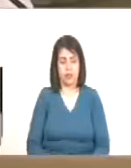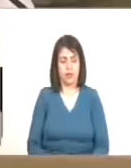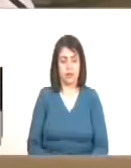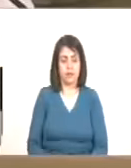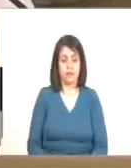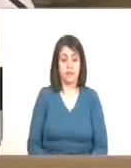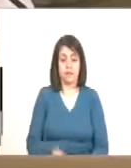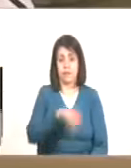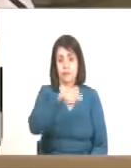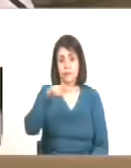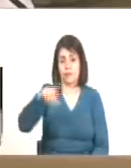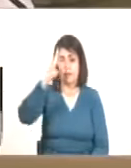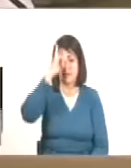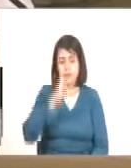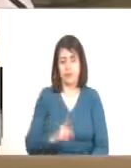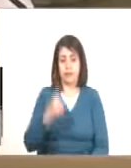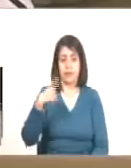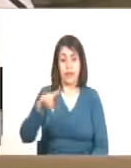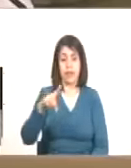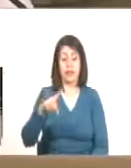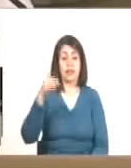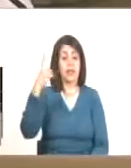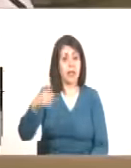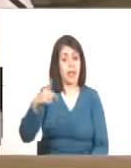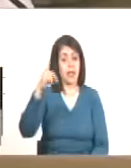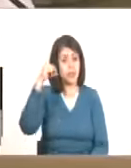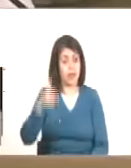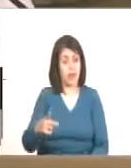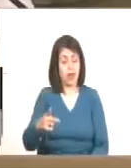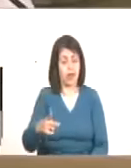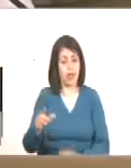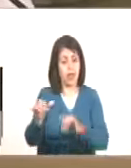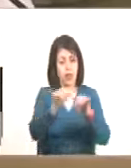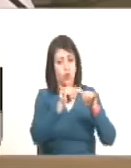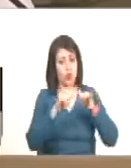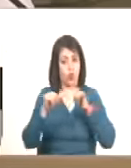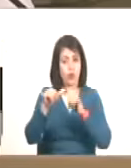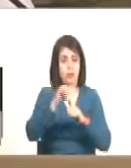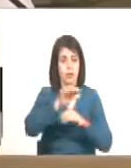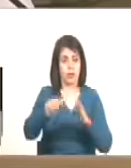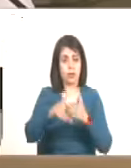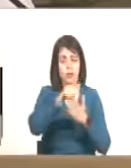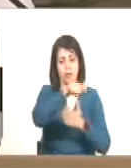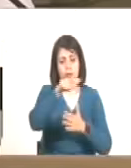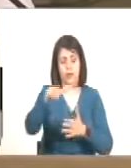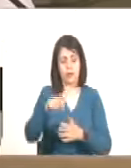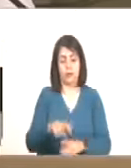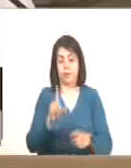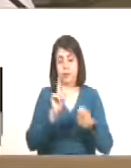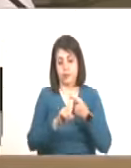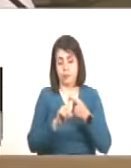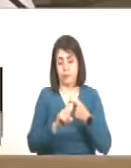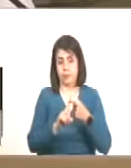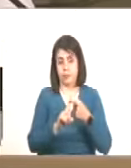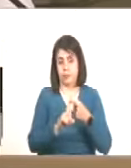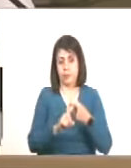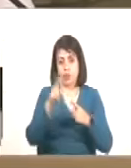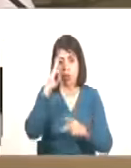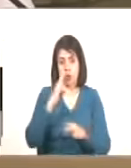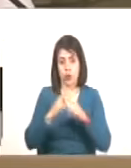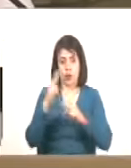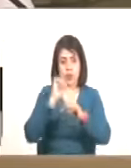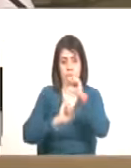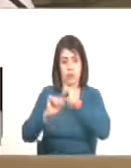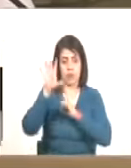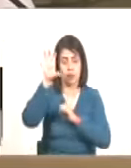35. Las personas con discapacidad tienen los siguientes deberes en igualdad de condiciones con las demás personas. 1. Honrar y